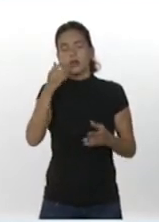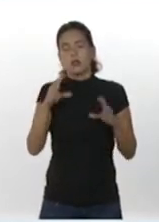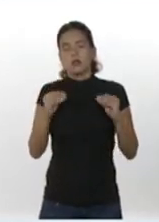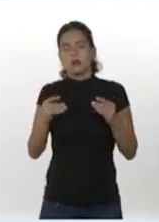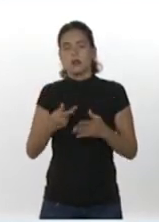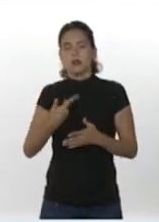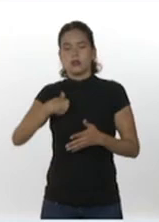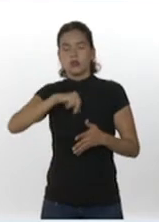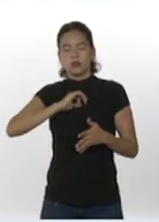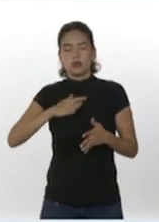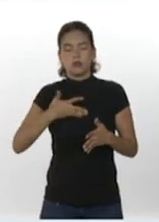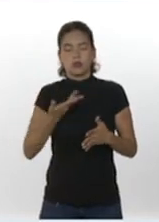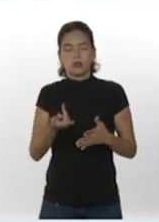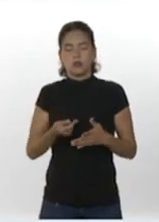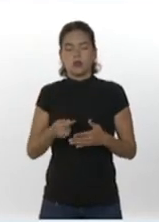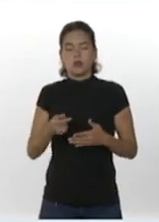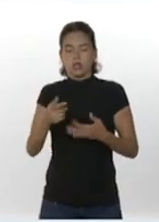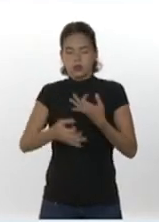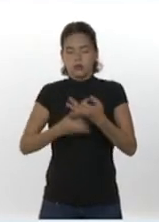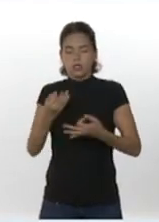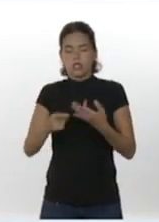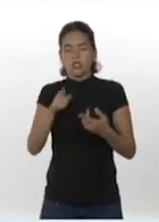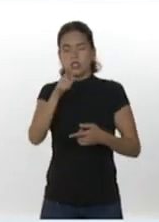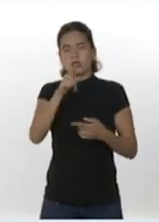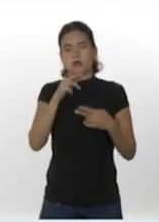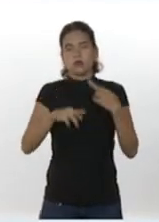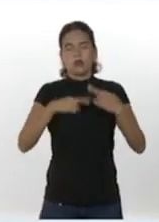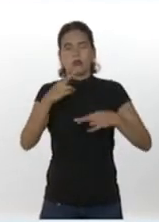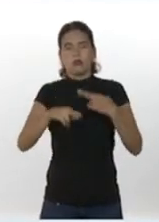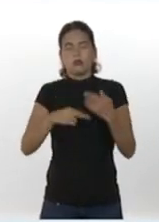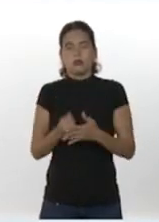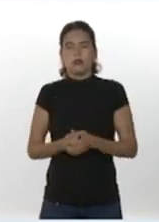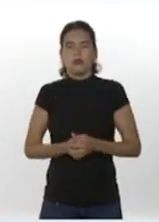precisamente nosotros tenemos la batuta, y eso es una revolución